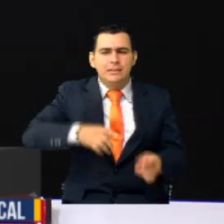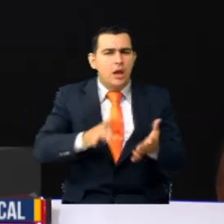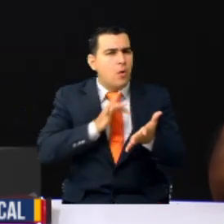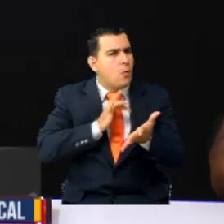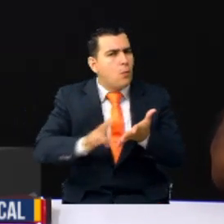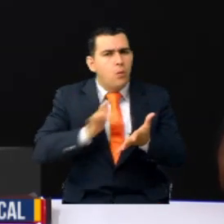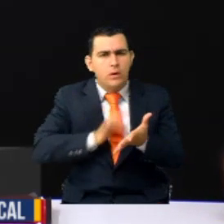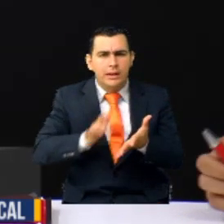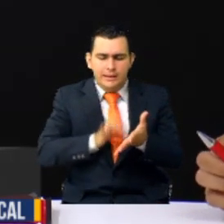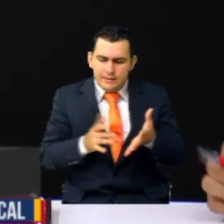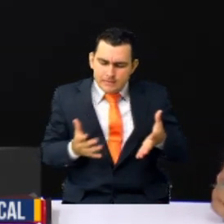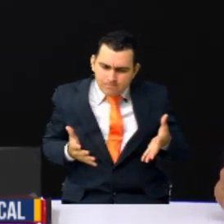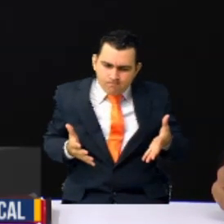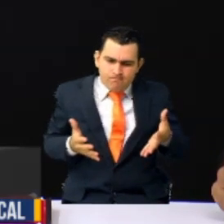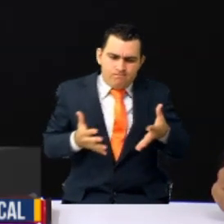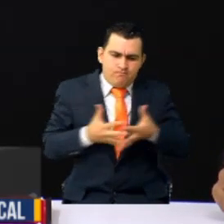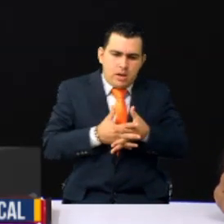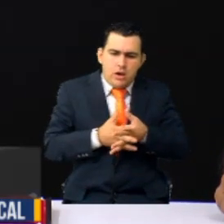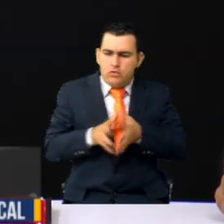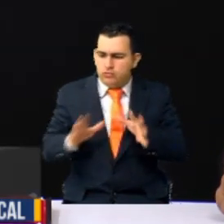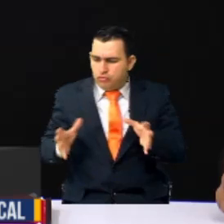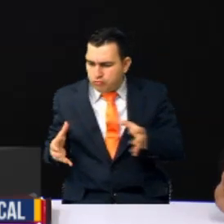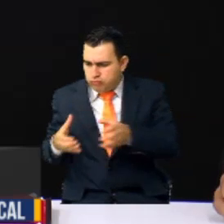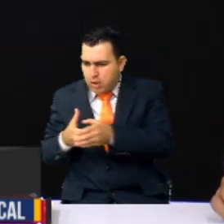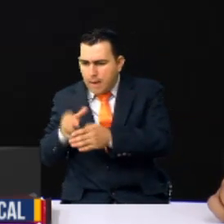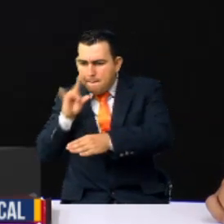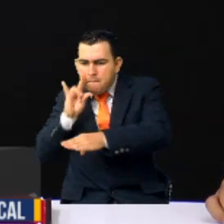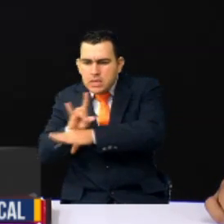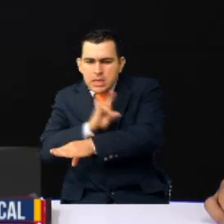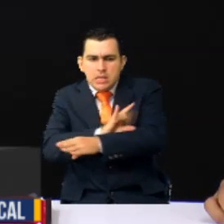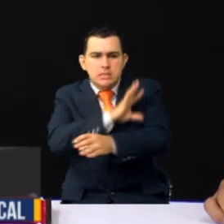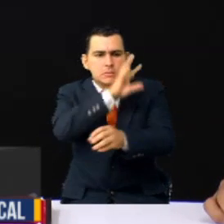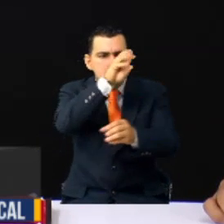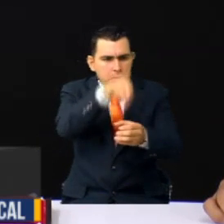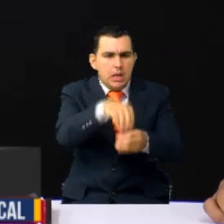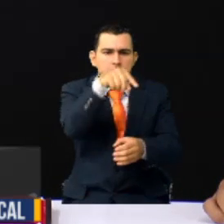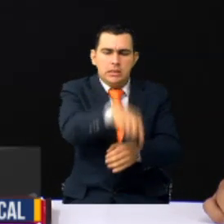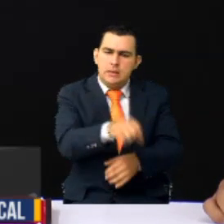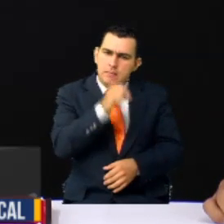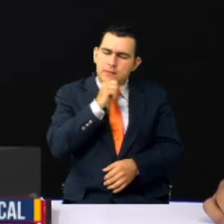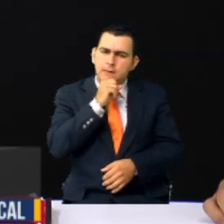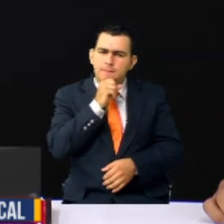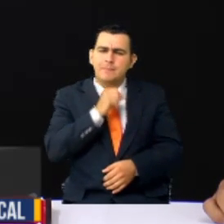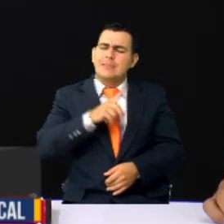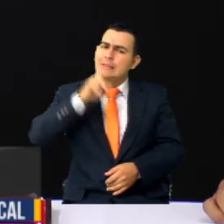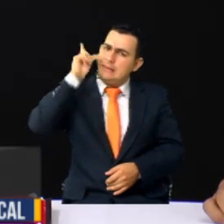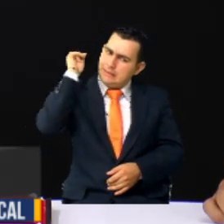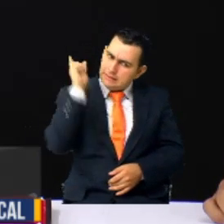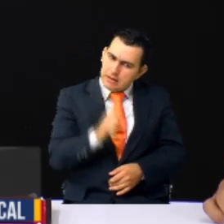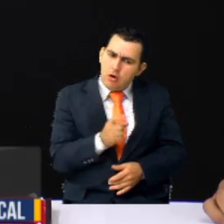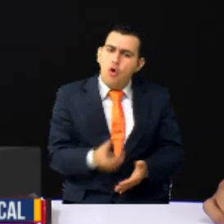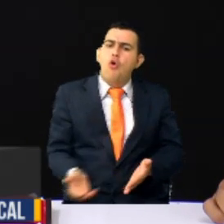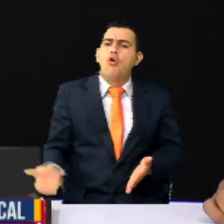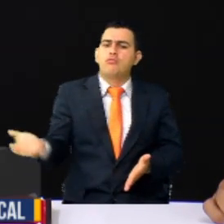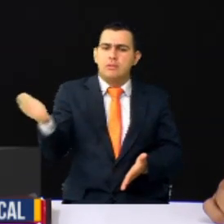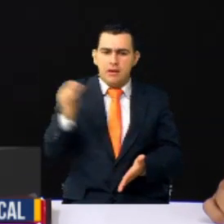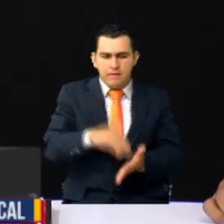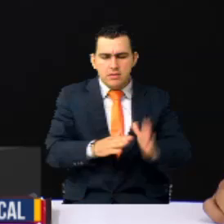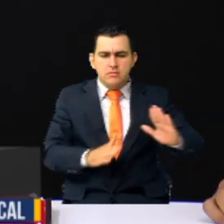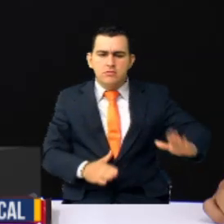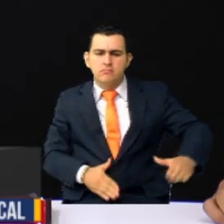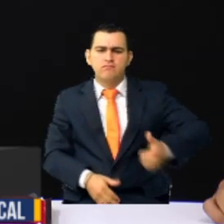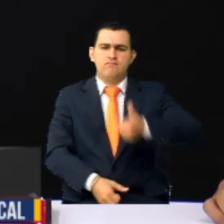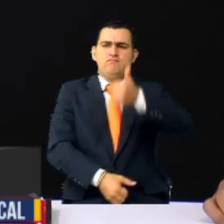entes de control y de vigilancia en el municipio. Es necesario recobrar la autoridad, que la autoridad la coja,